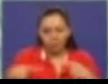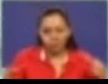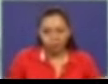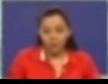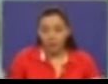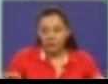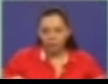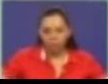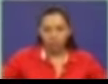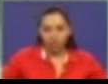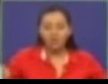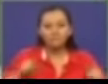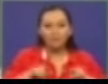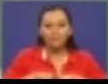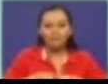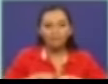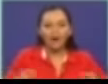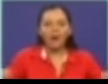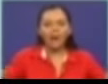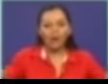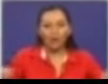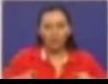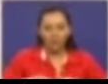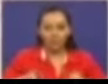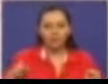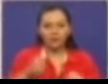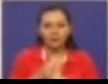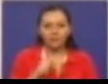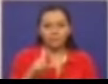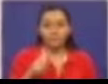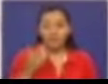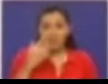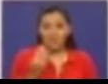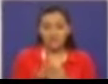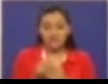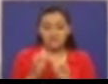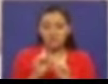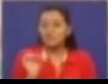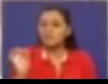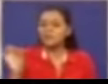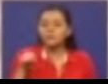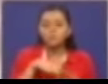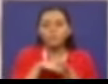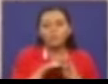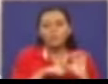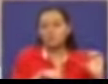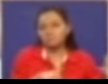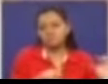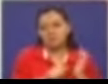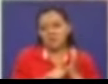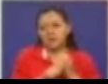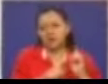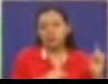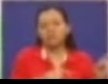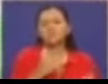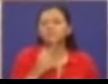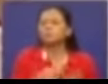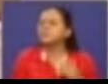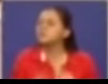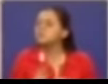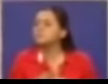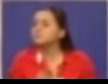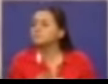que hacían, desarrollaban la mejor semilla y le daban un frasquito. Porque decían, no, es el ministerio el que tiene que hacer, ¿cómo se llama la palabra